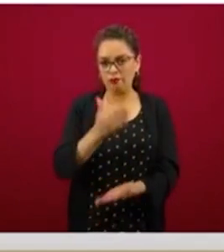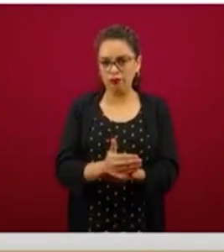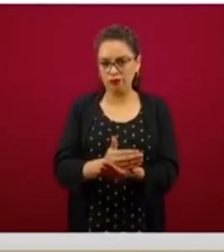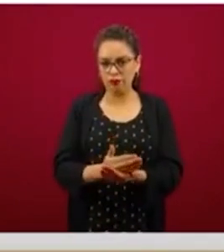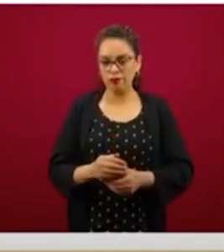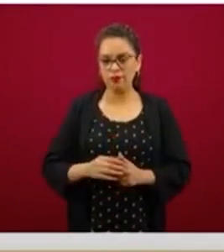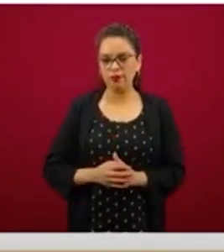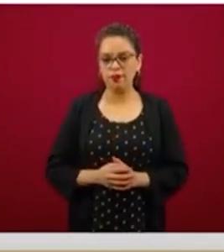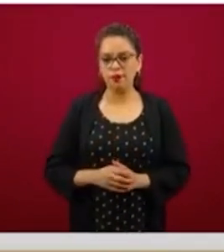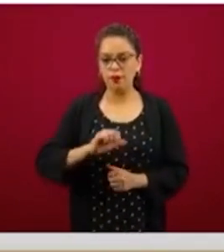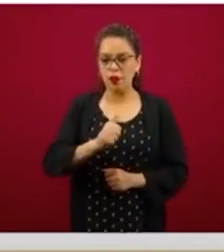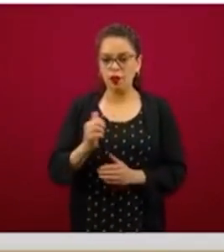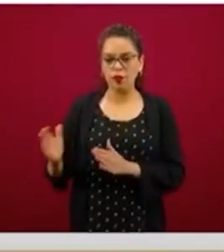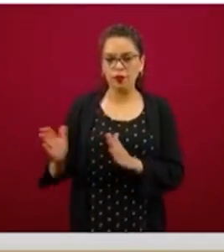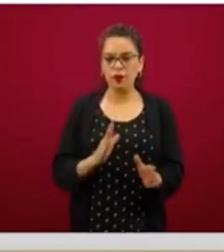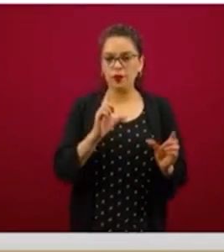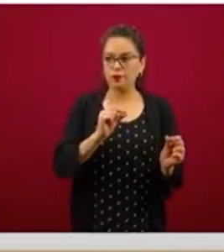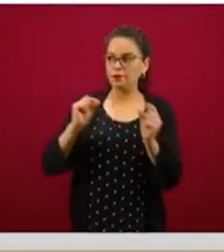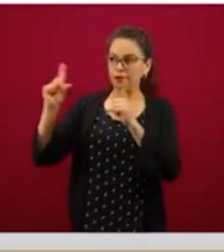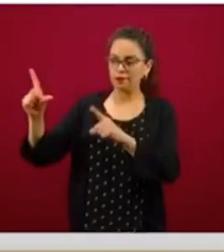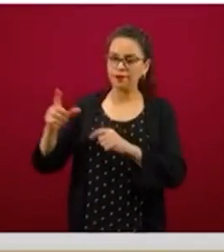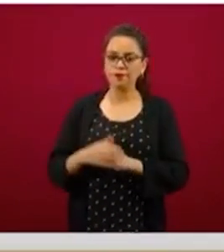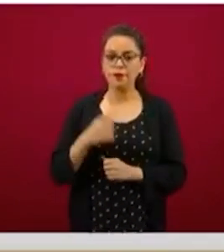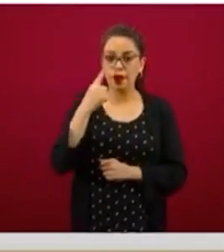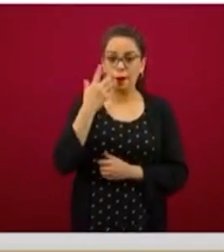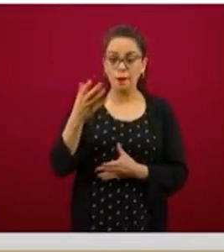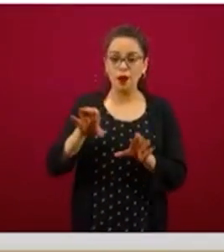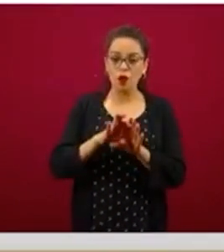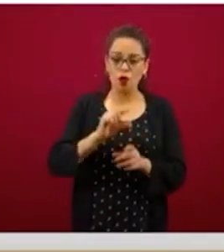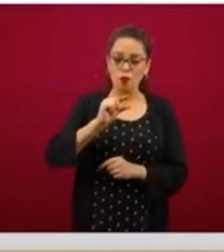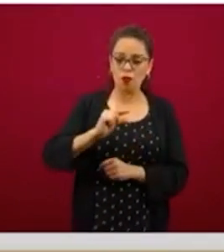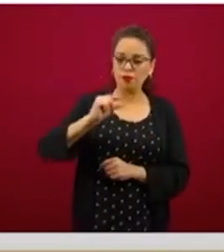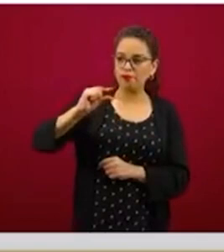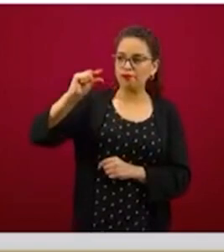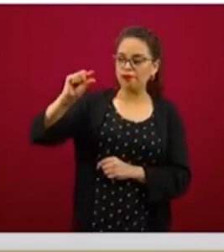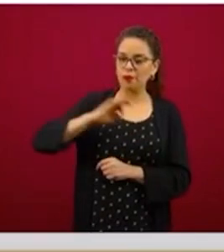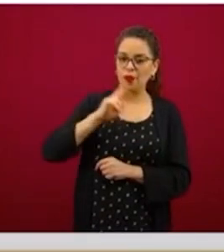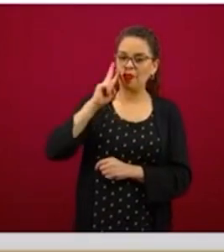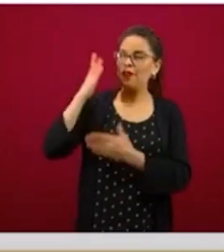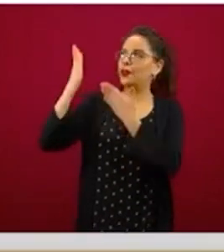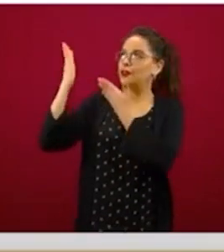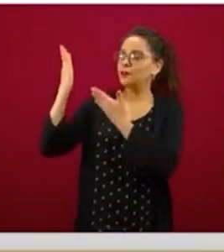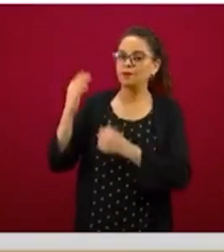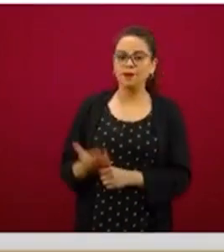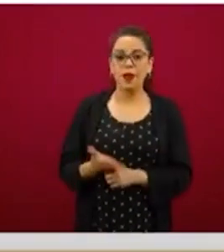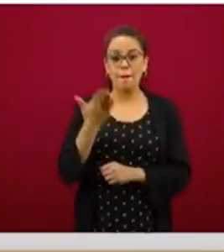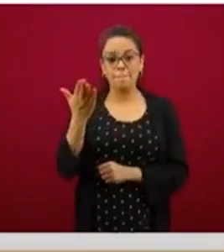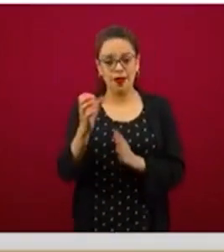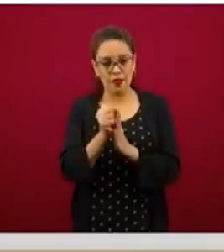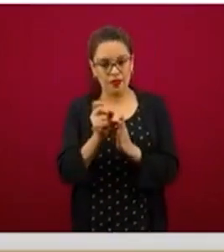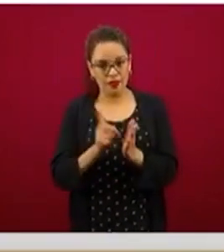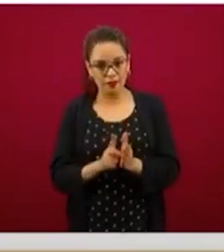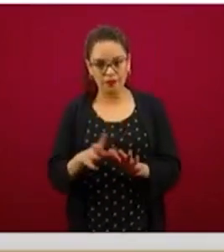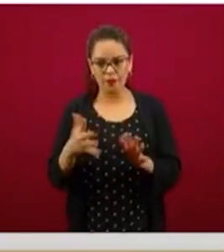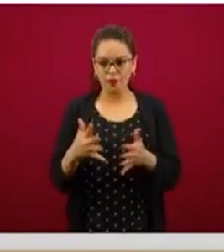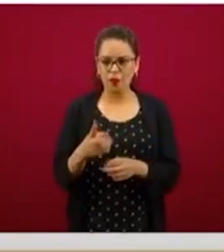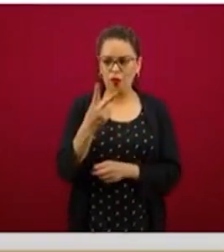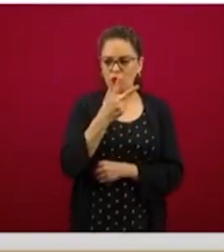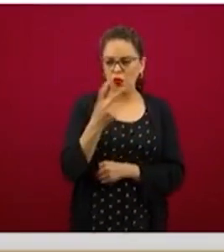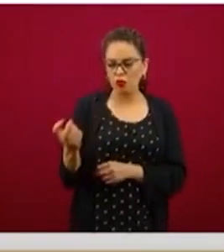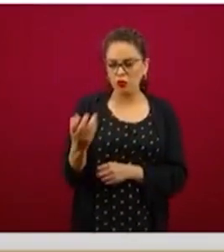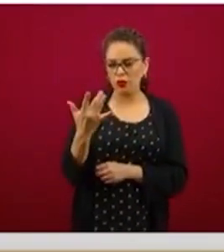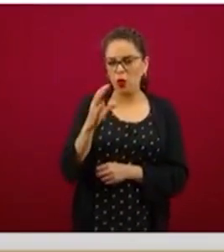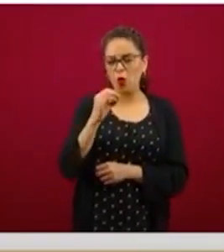es la evolución de cómo han ido solicitando se vamos a un ritmo de alrededor de 250 a